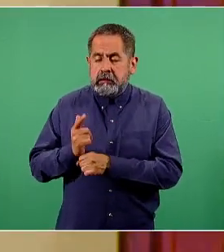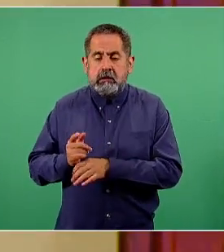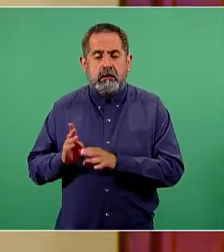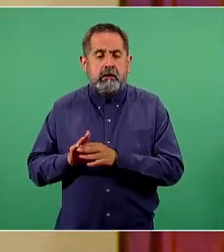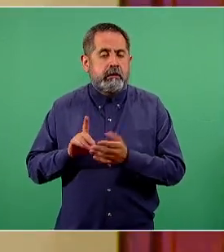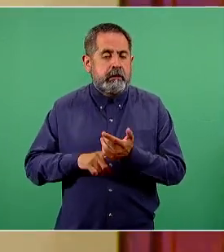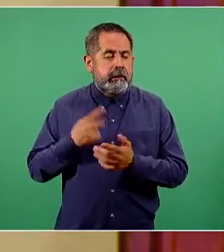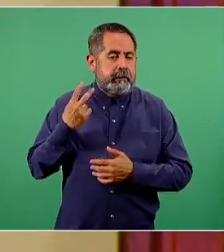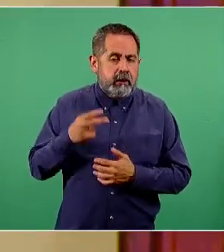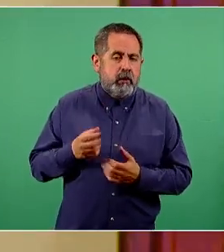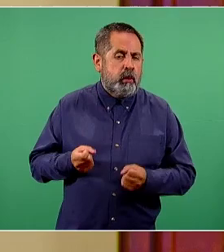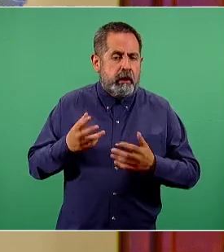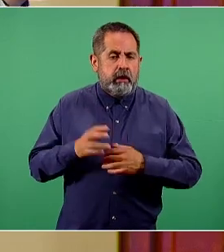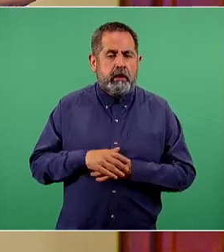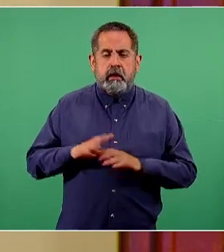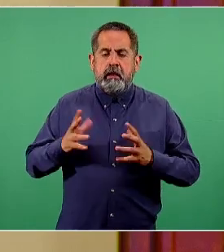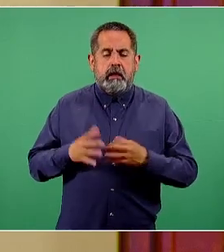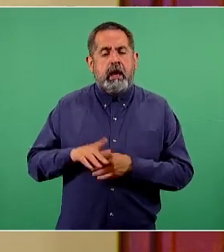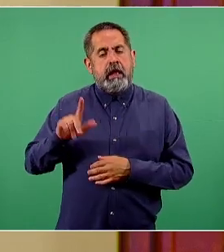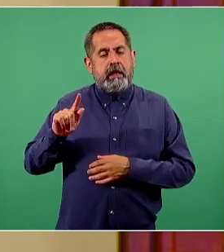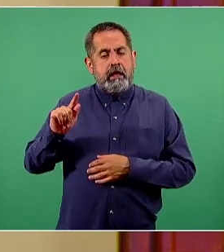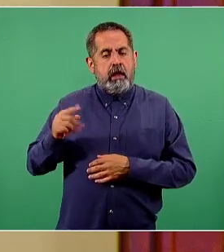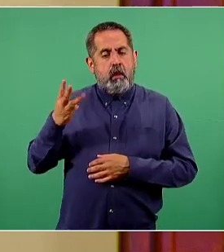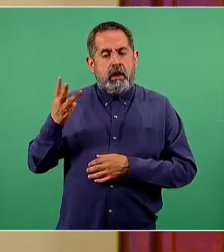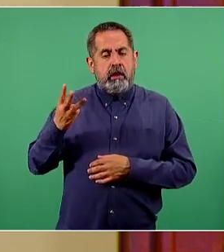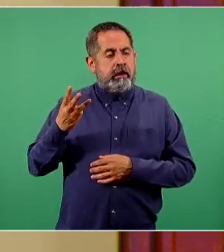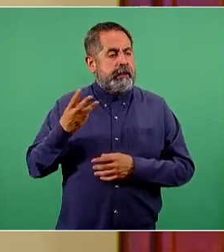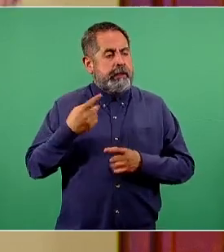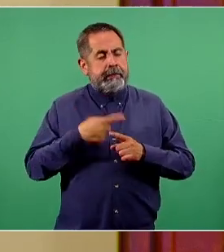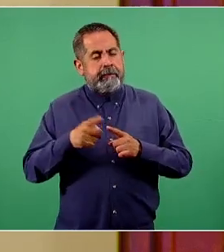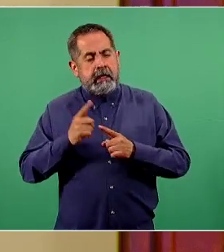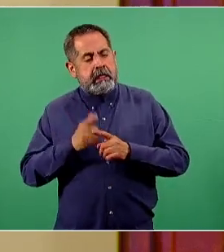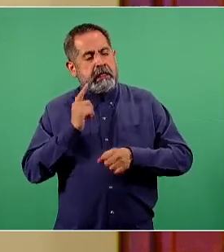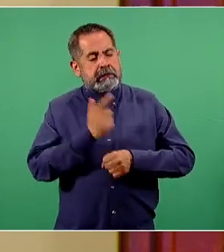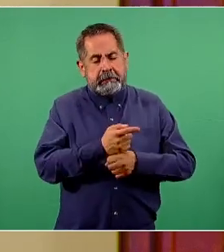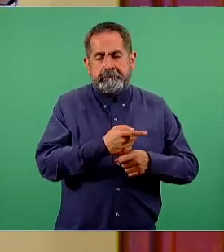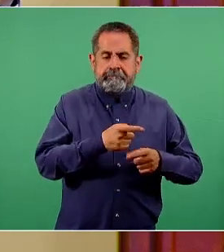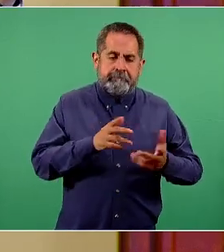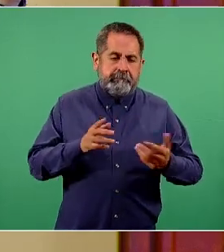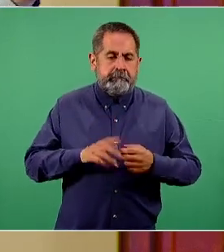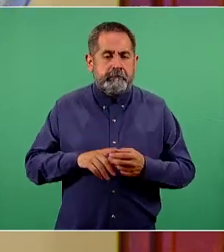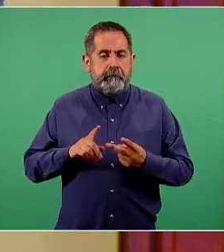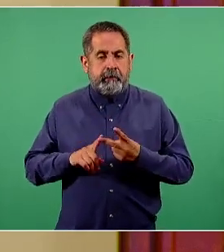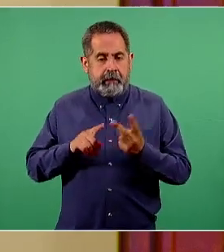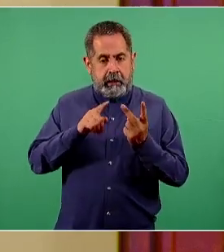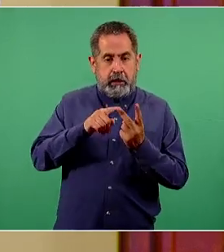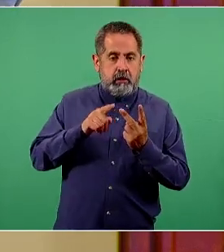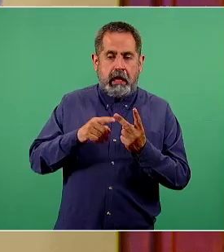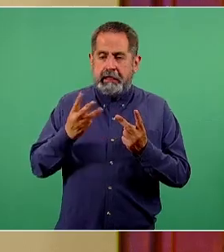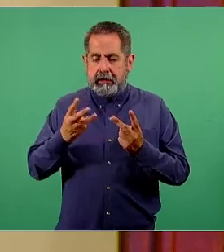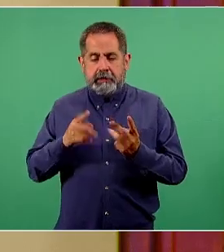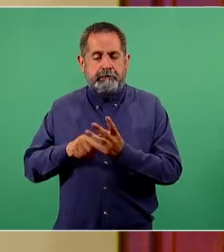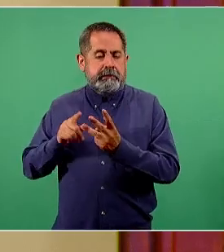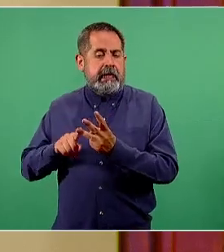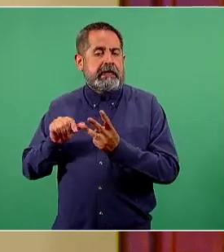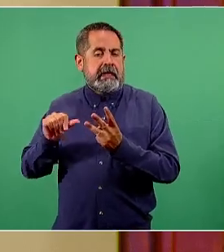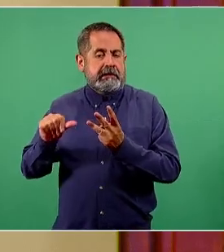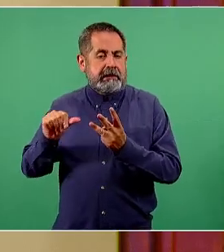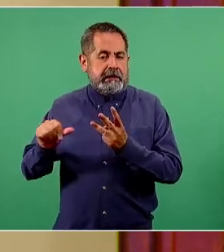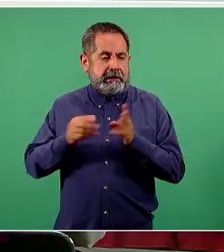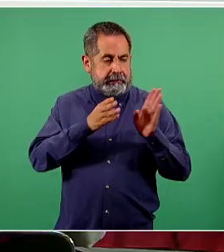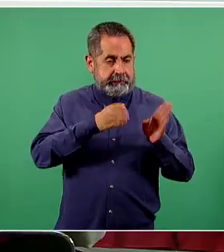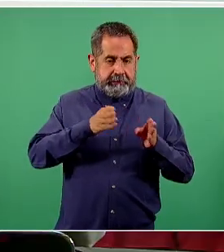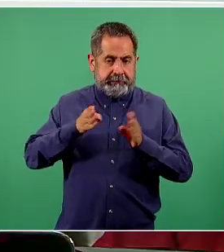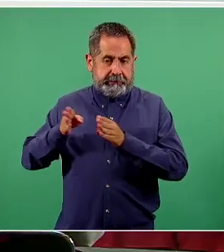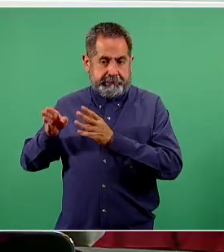en México, tenemos 74 identificaciones de la primera, 3 de la segunda y 16 de